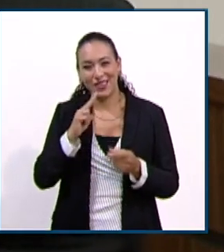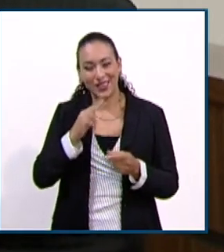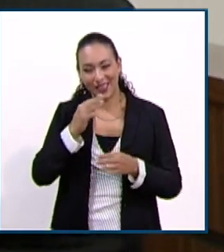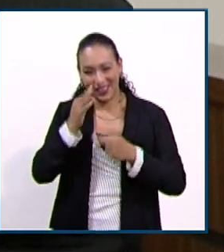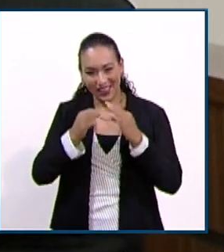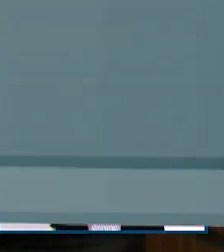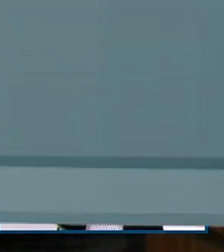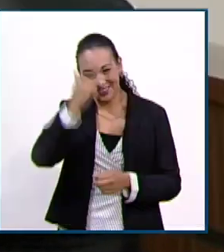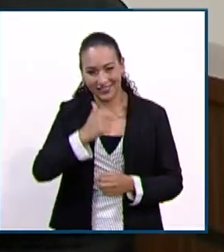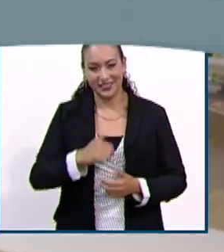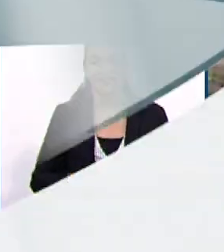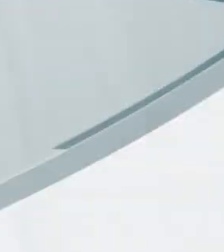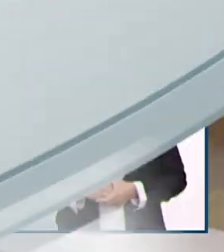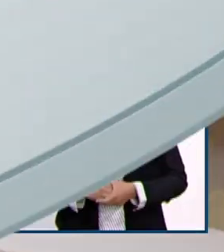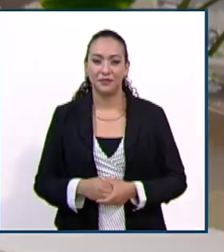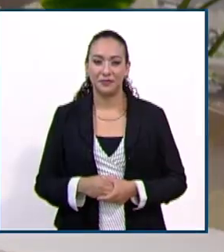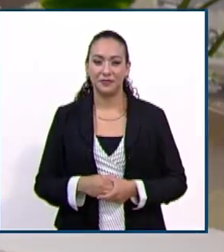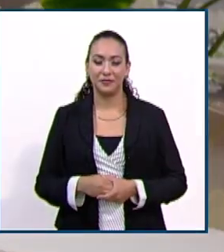nocturno.